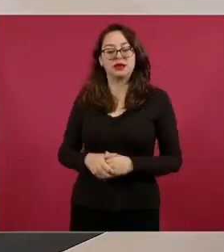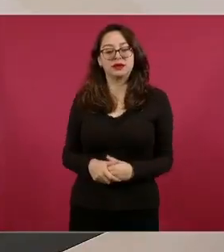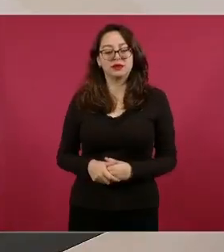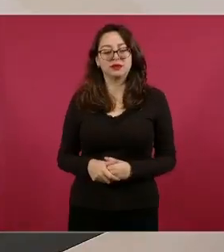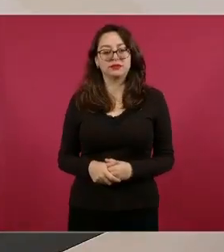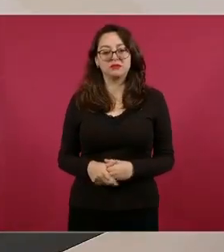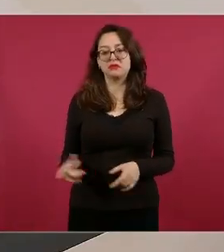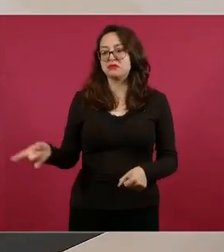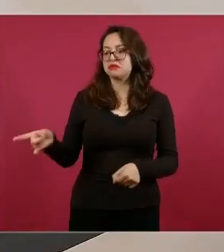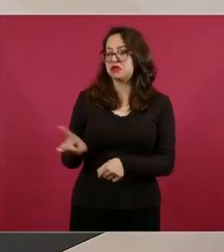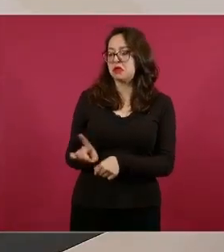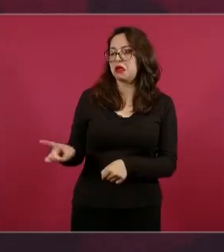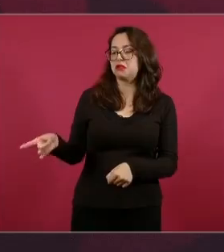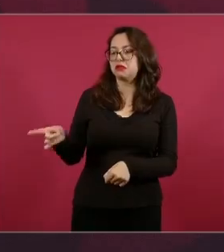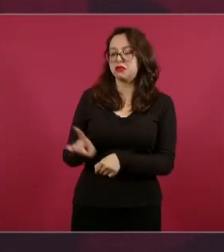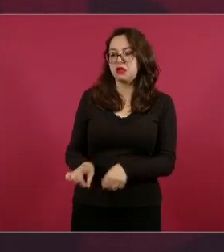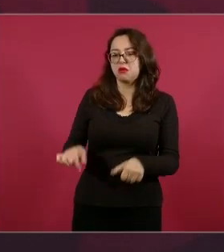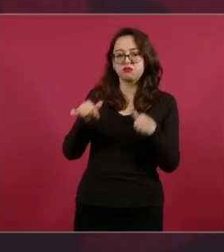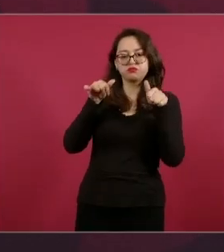entregando